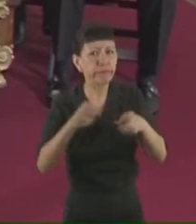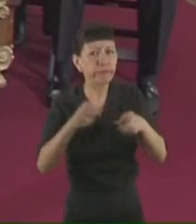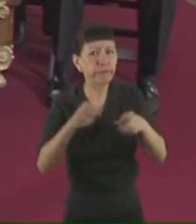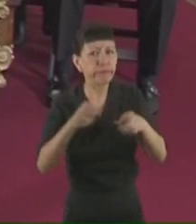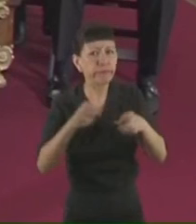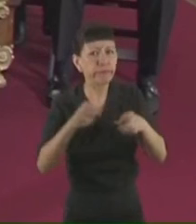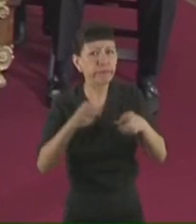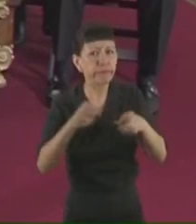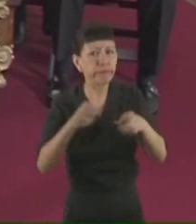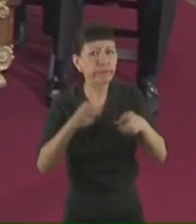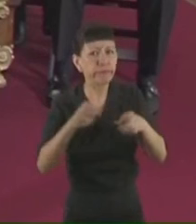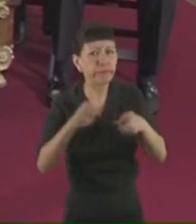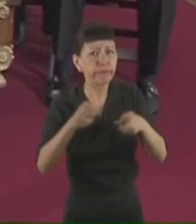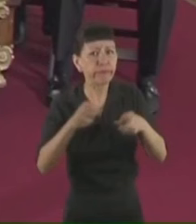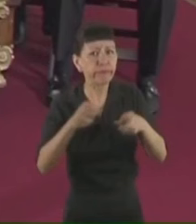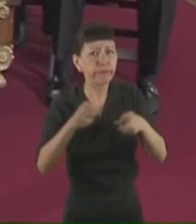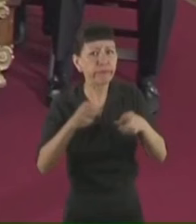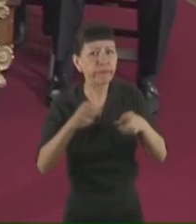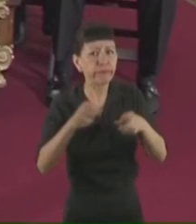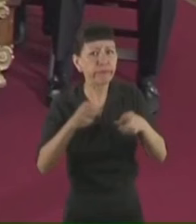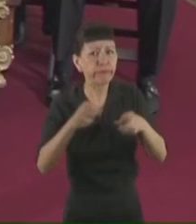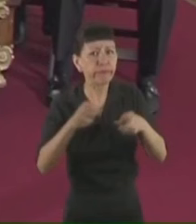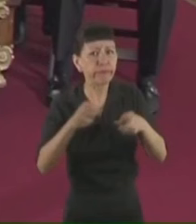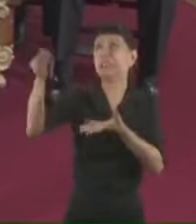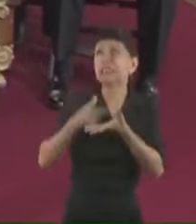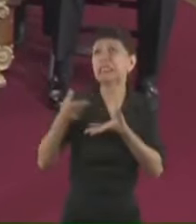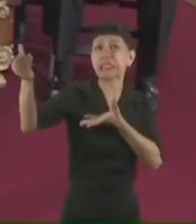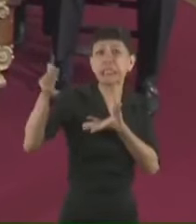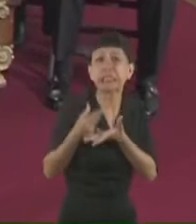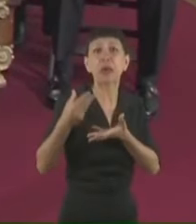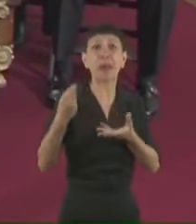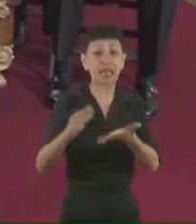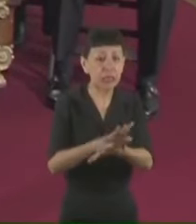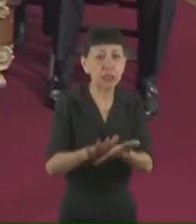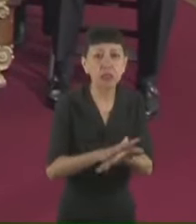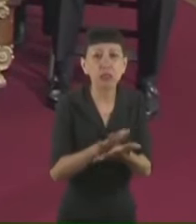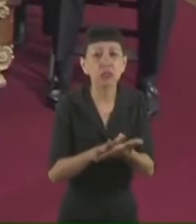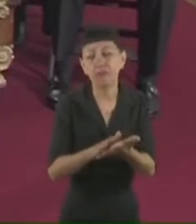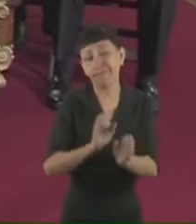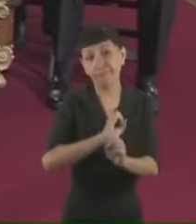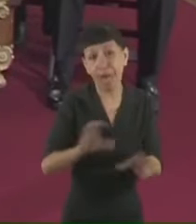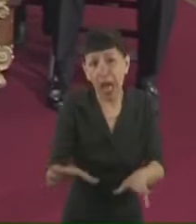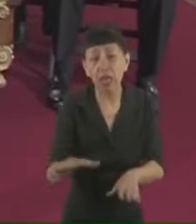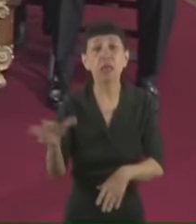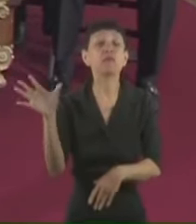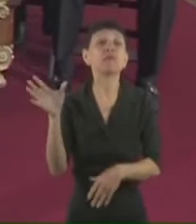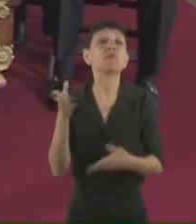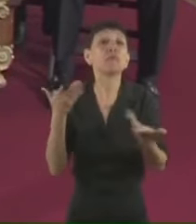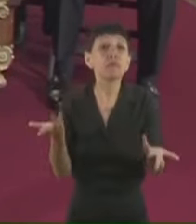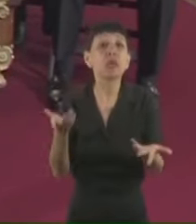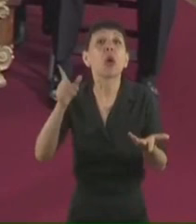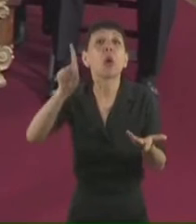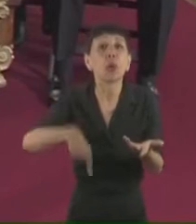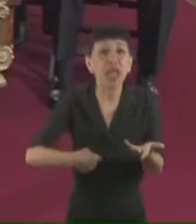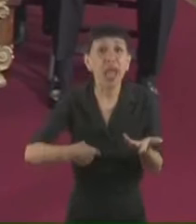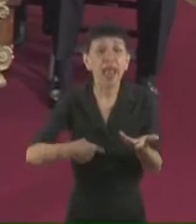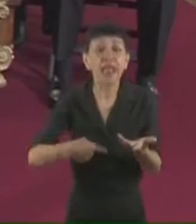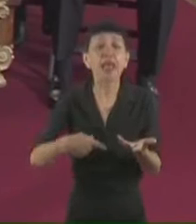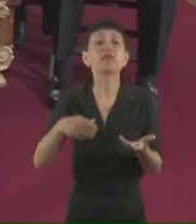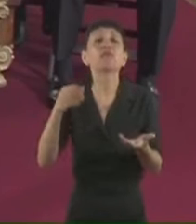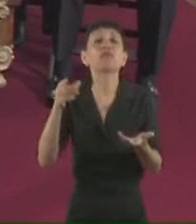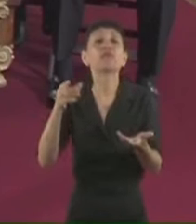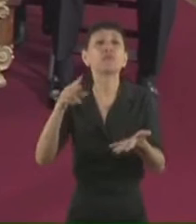riesgo país la suba la tasa de interés la caída de la inversión y finalmente salarios reales miserables la emisión